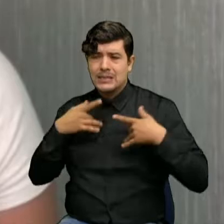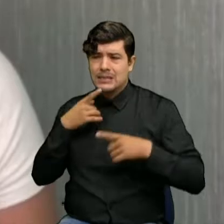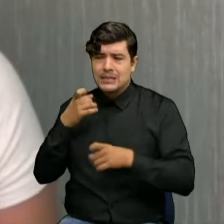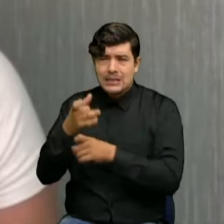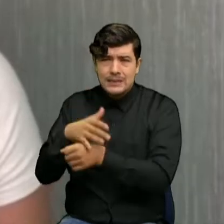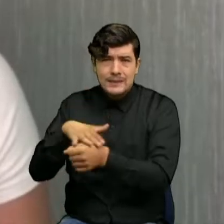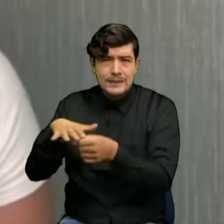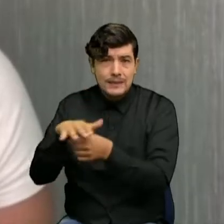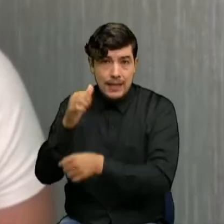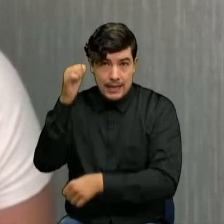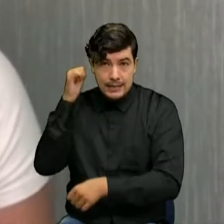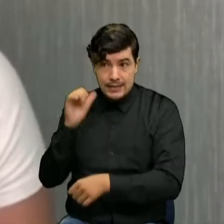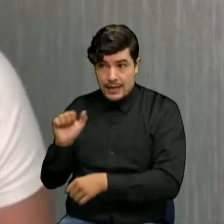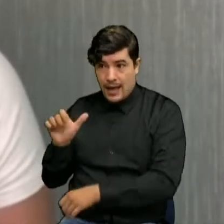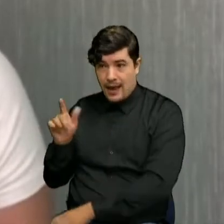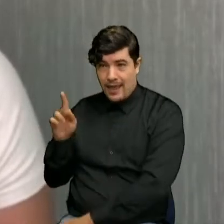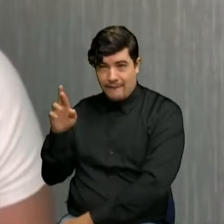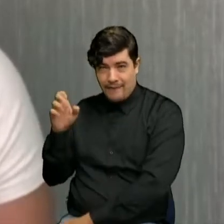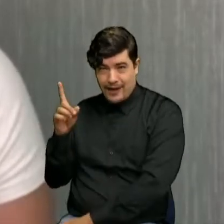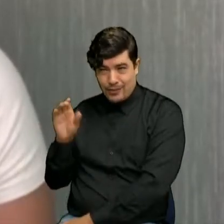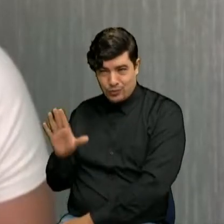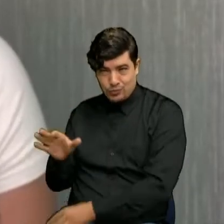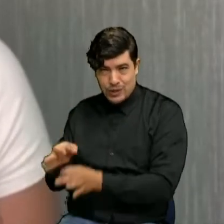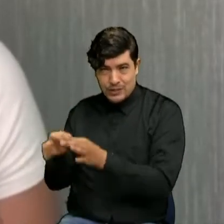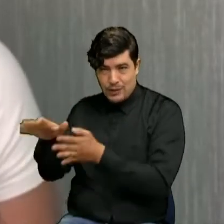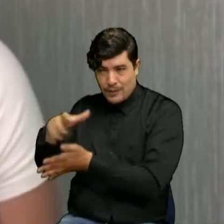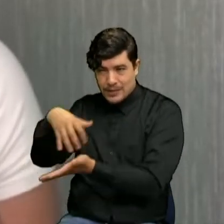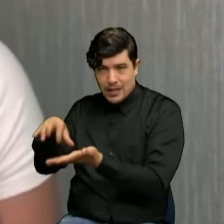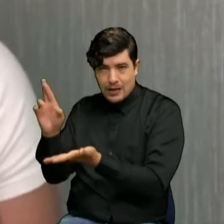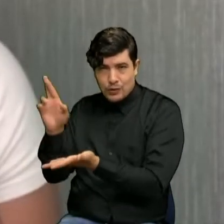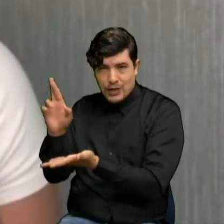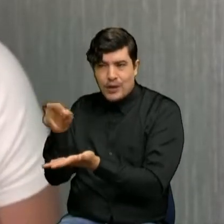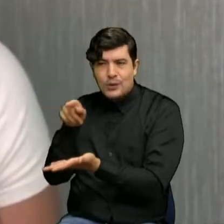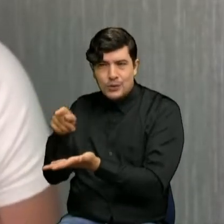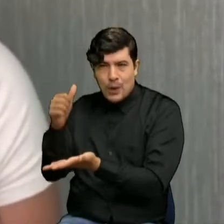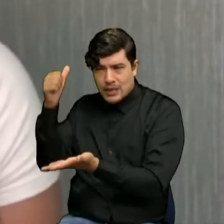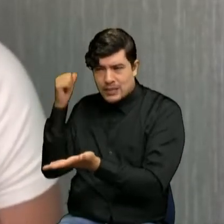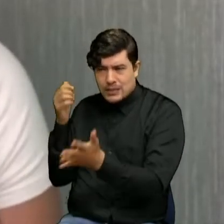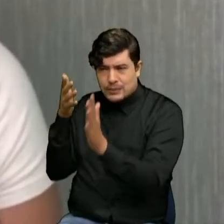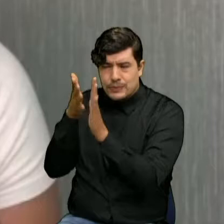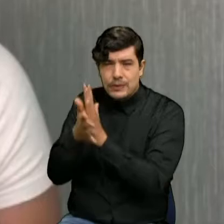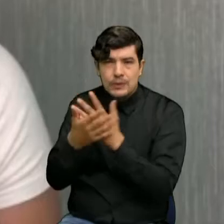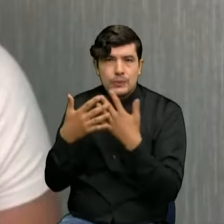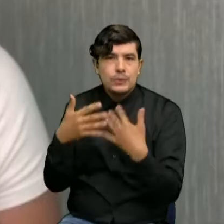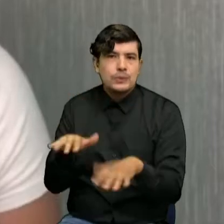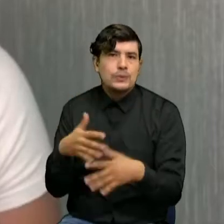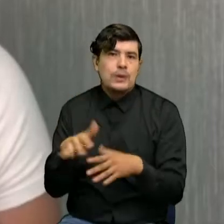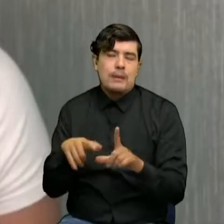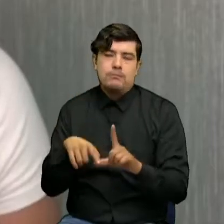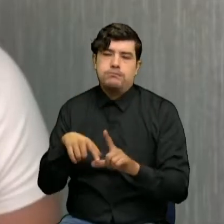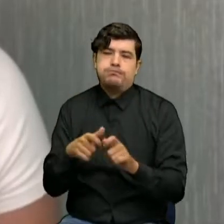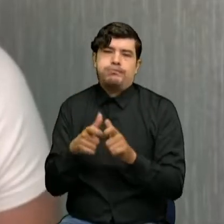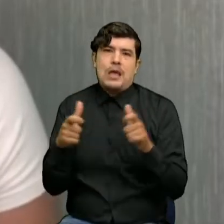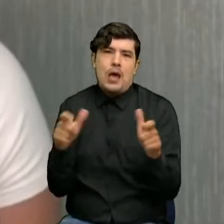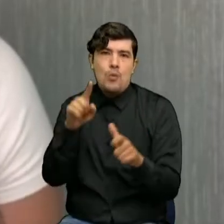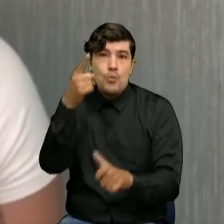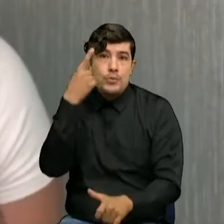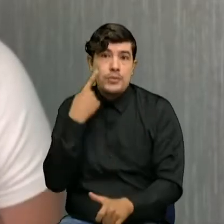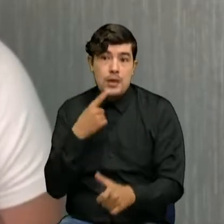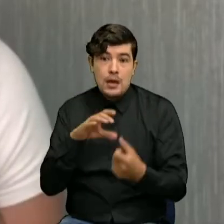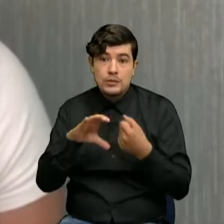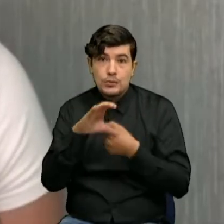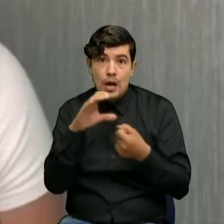mencionaba Alfredo en su reporte del municipio de Villa del Rosario, se registró el número más alto de fallecidos en tan solo un día en la